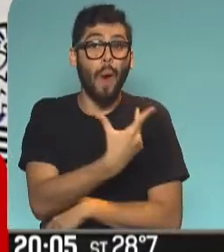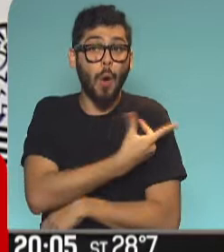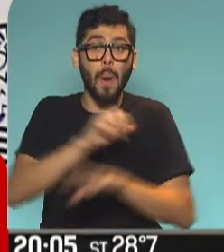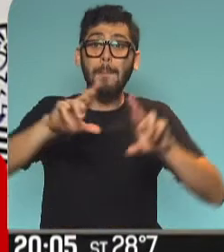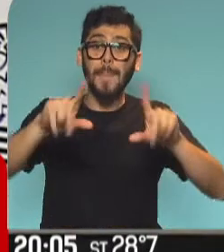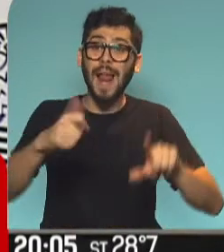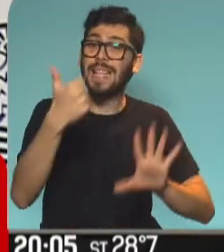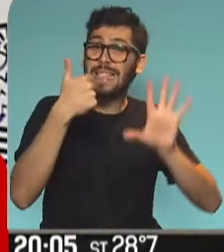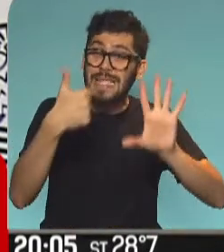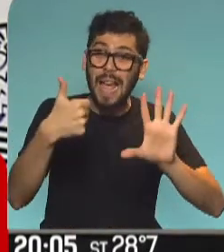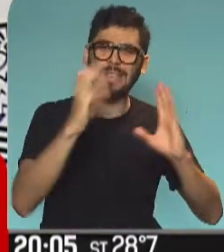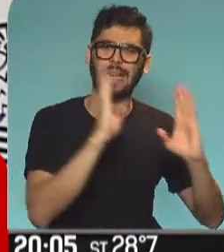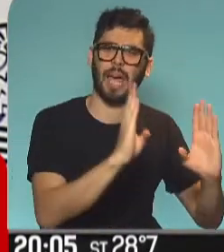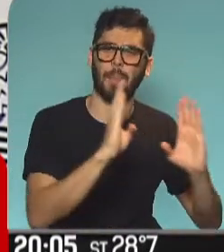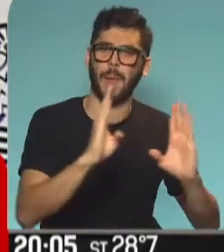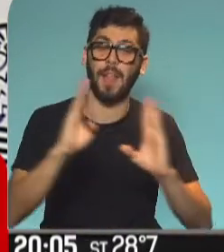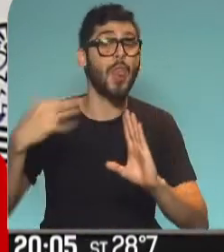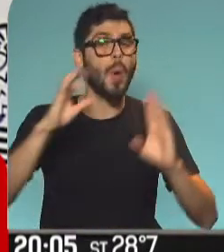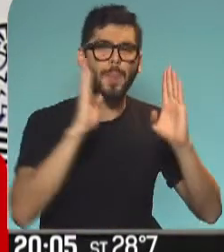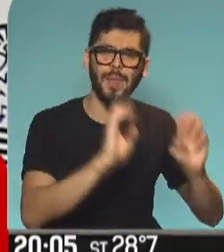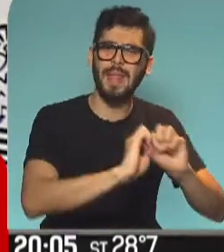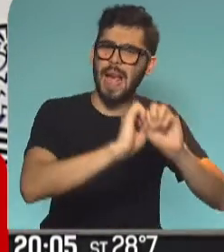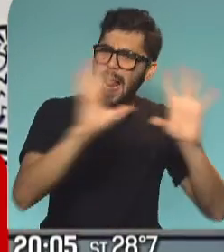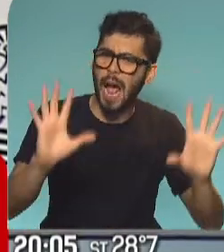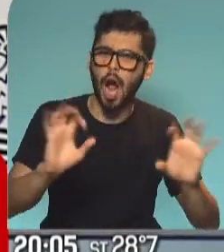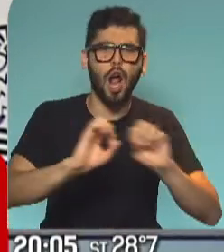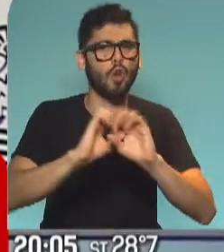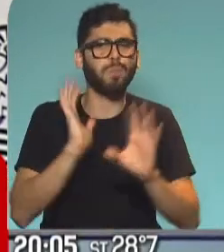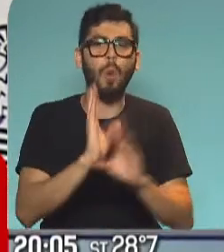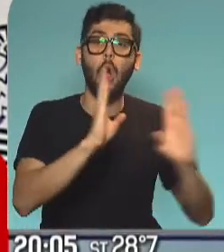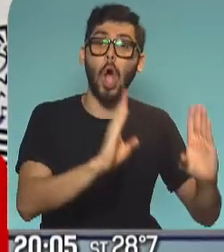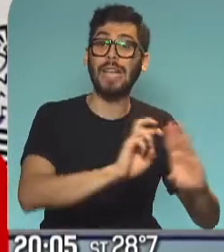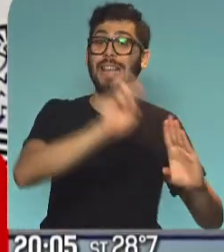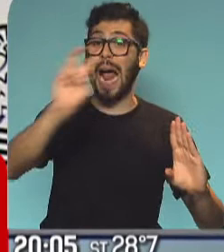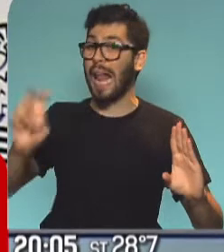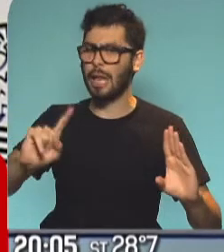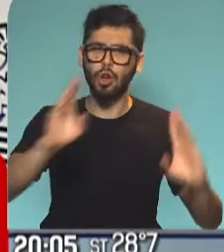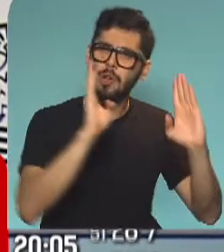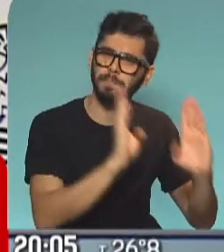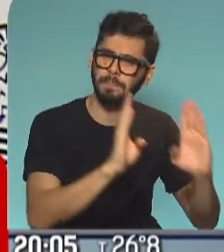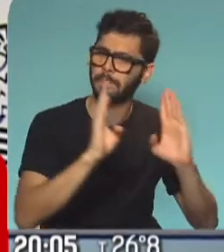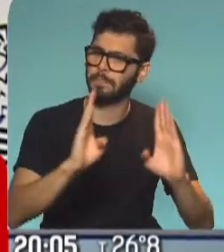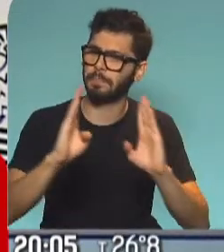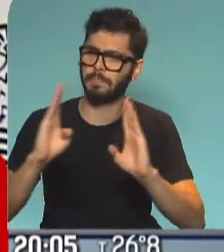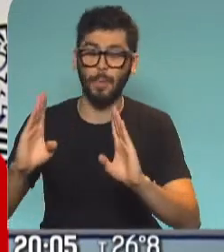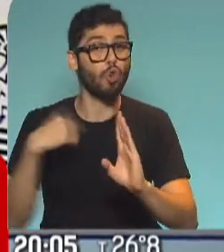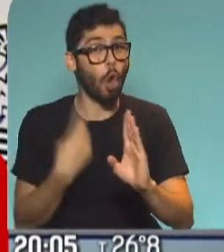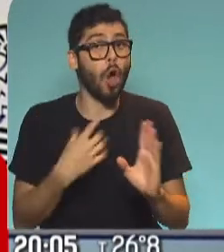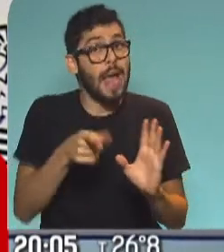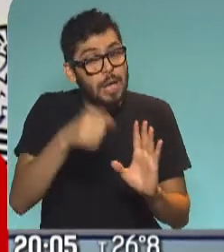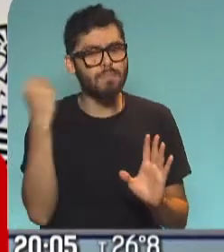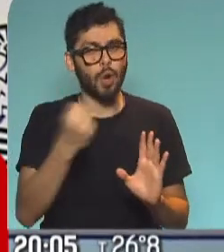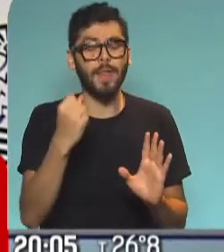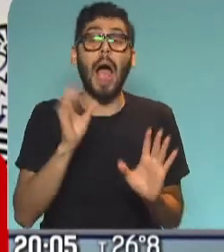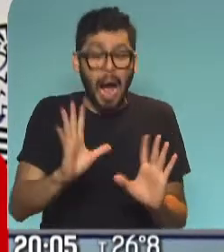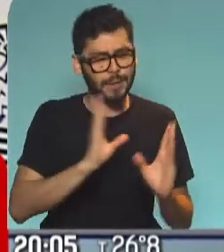y hay que ir etapa por etapa con claridad sin saltear ninguna etapa. Para nosotros eso es muy importante y es lo que vamos a seguir haciendo. Y por eso desde el